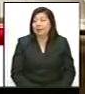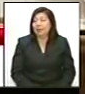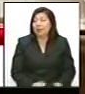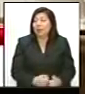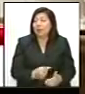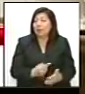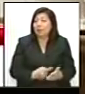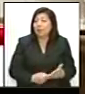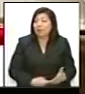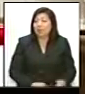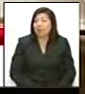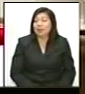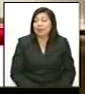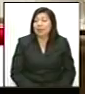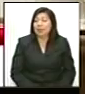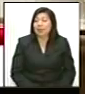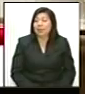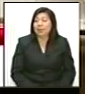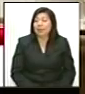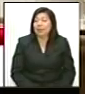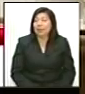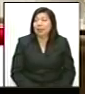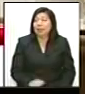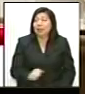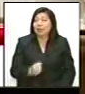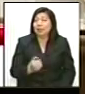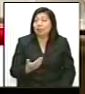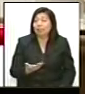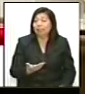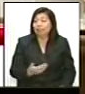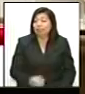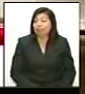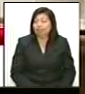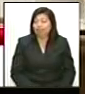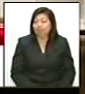respecto a la existencia